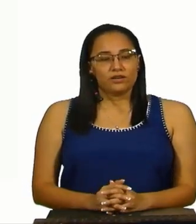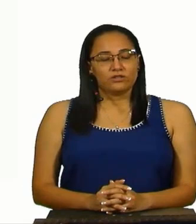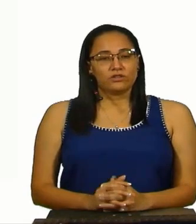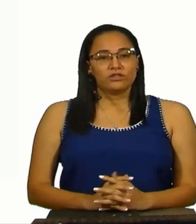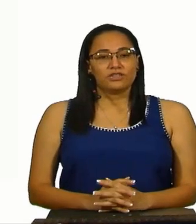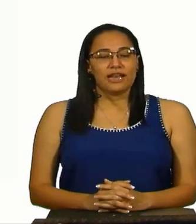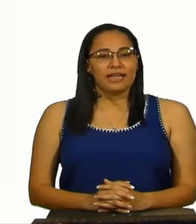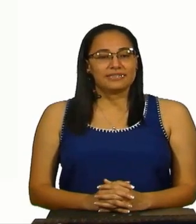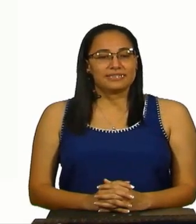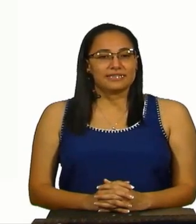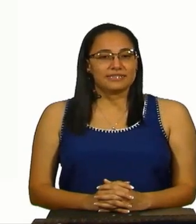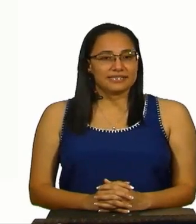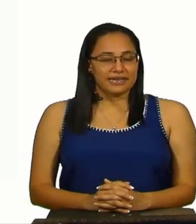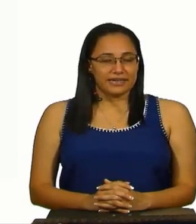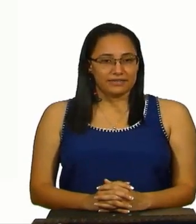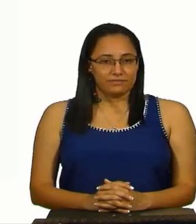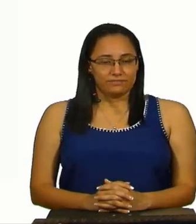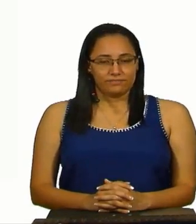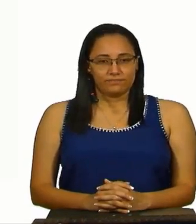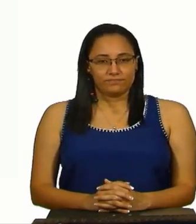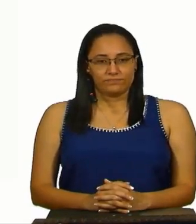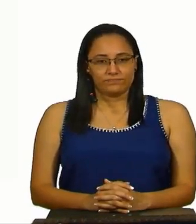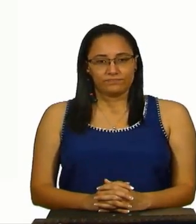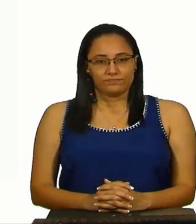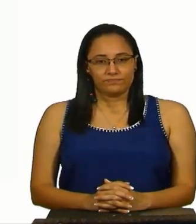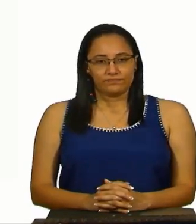Vamos a leerlos todos. Let's sing.